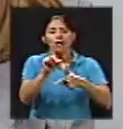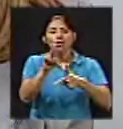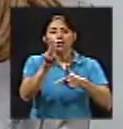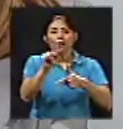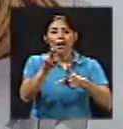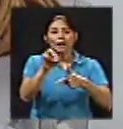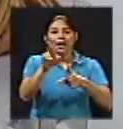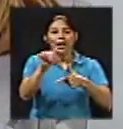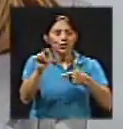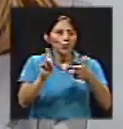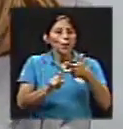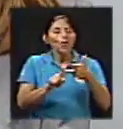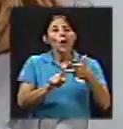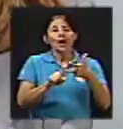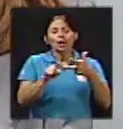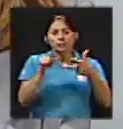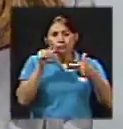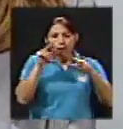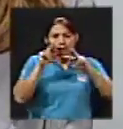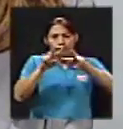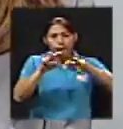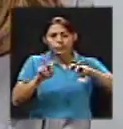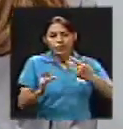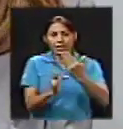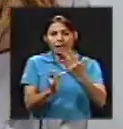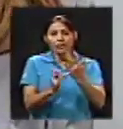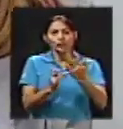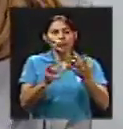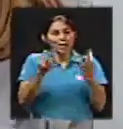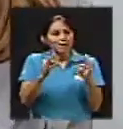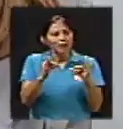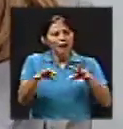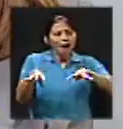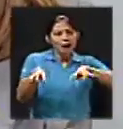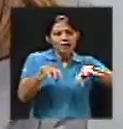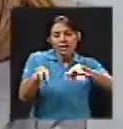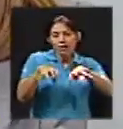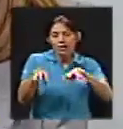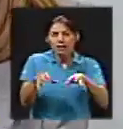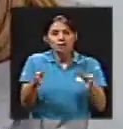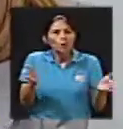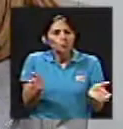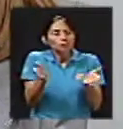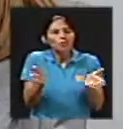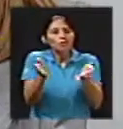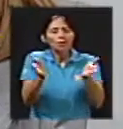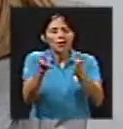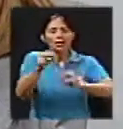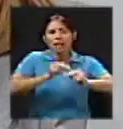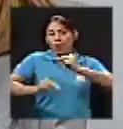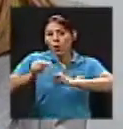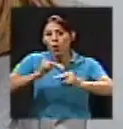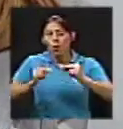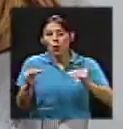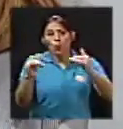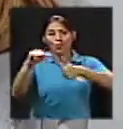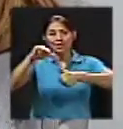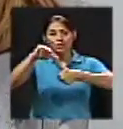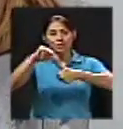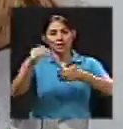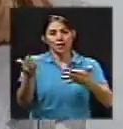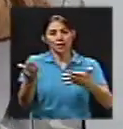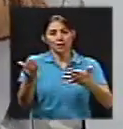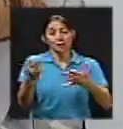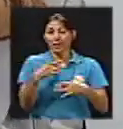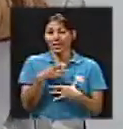de propiciar también el dinamismo, la reactivación de este mercado centroamericano. Y